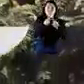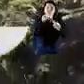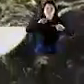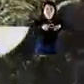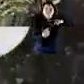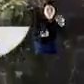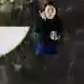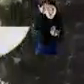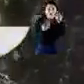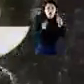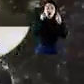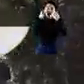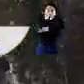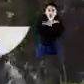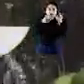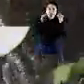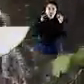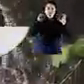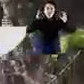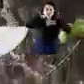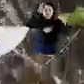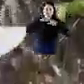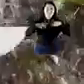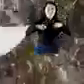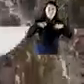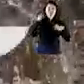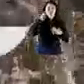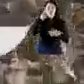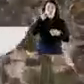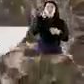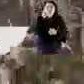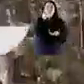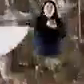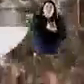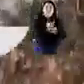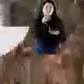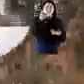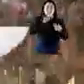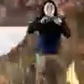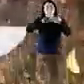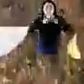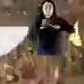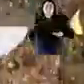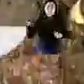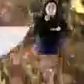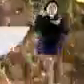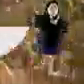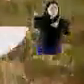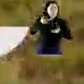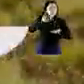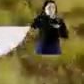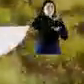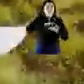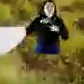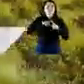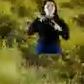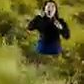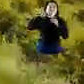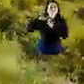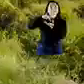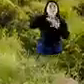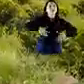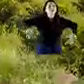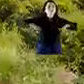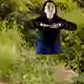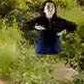también cantante, fogata, más melos y premios sorpresas para las personas que vayan disfrazadas. Son precios accesibles donde